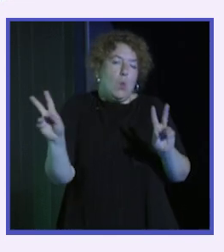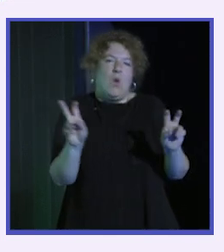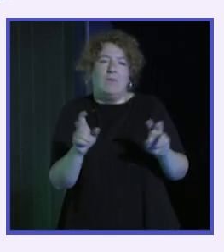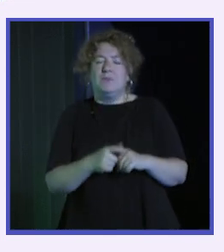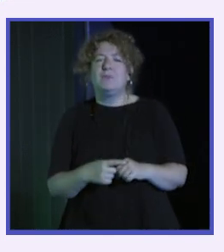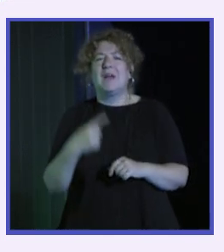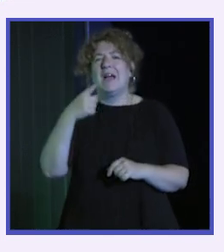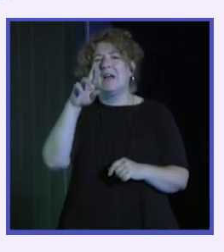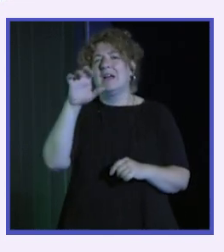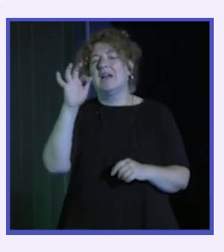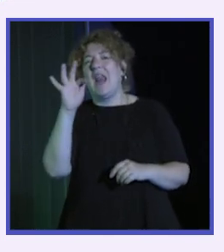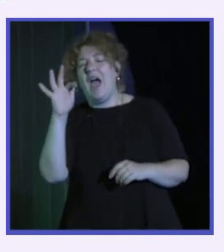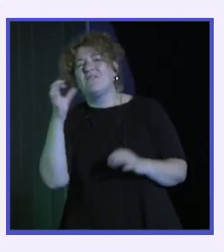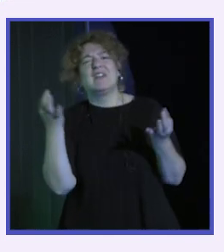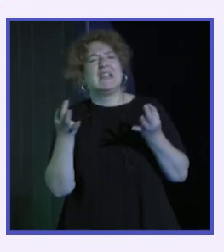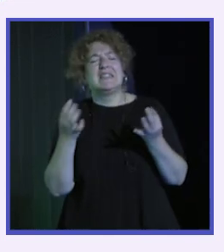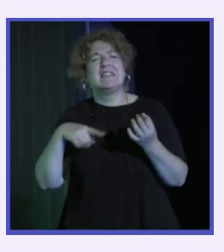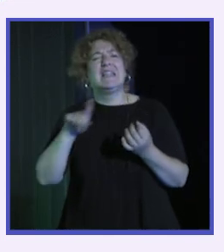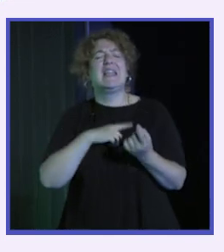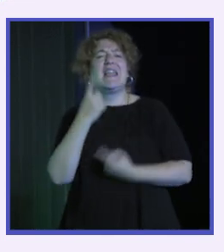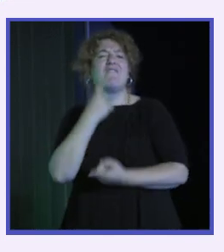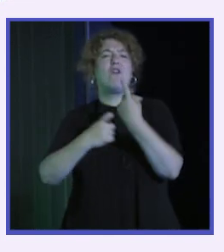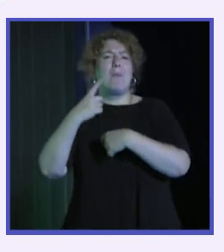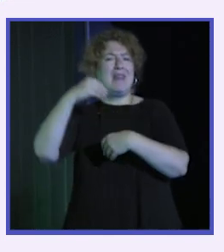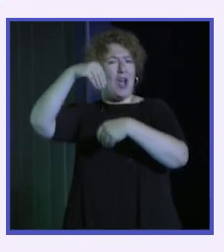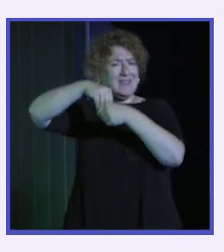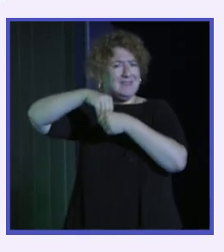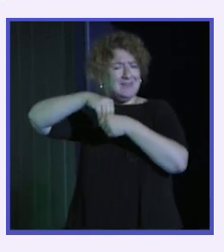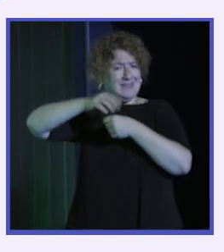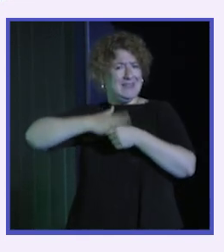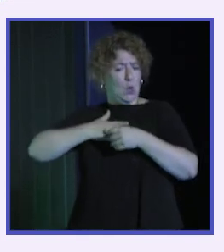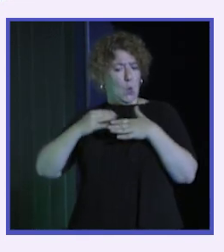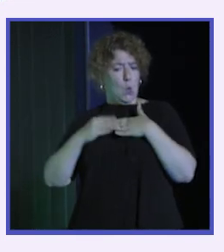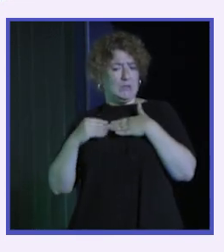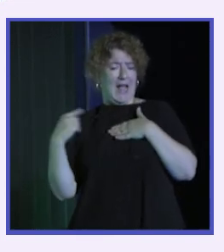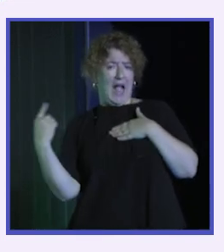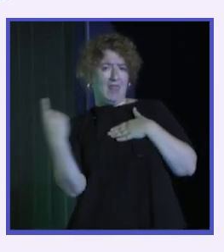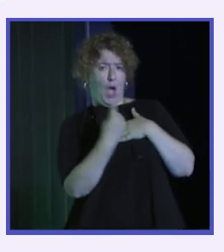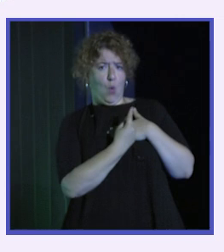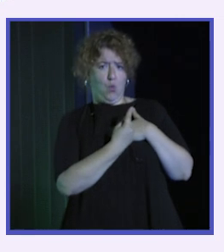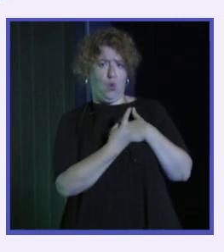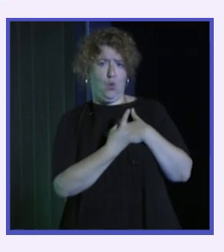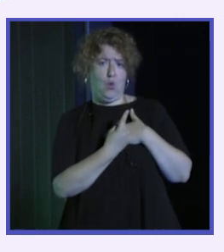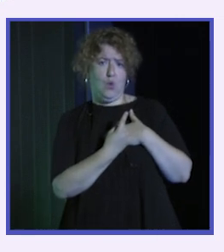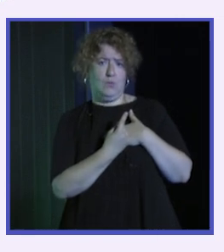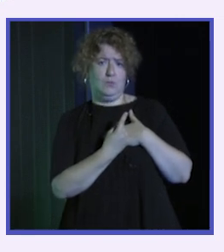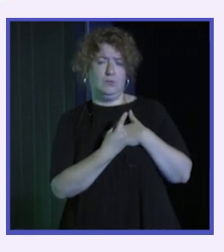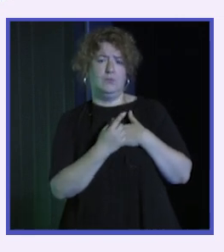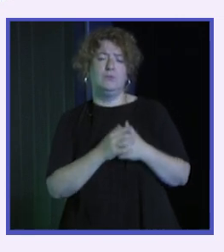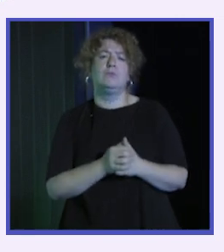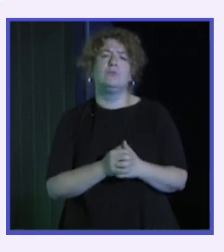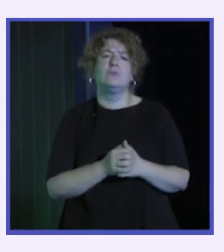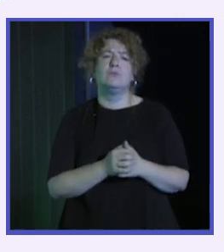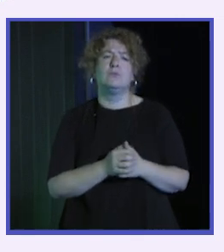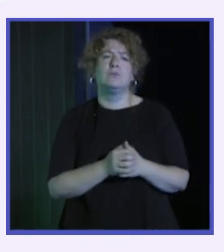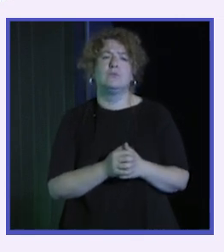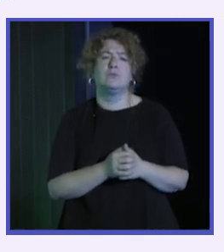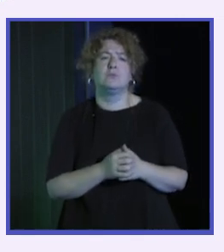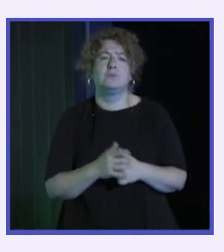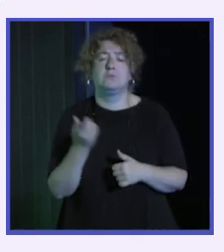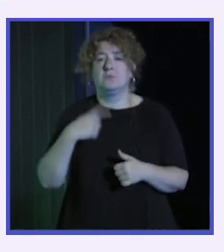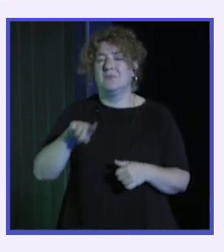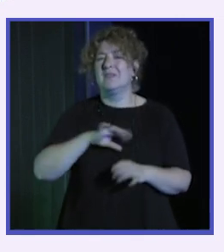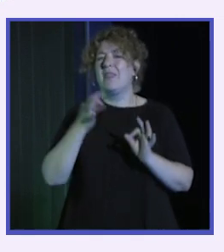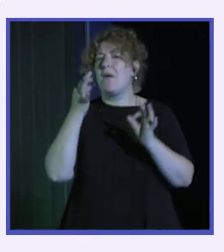Graph? Es el entramado de información que hay detrás de nuestros usuarios, que hay detrás de nuestro tenant. Entonces, le tenemos que